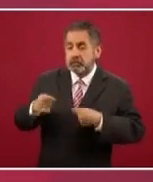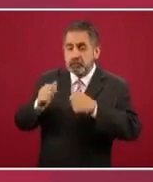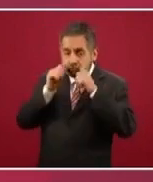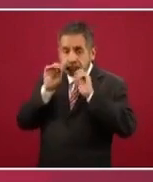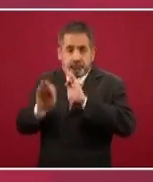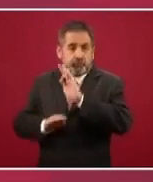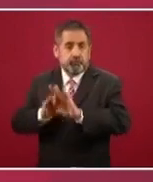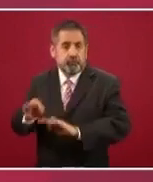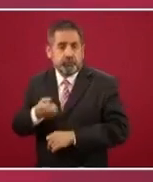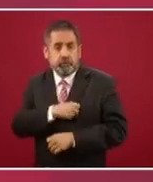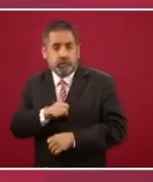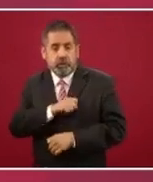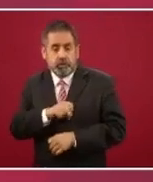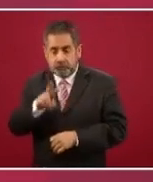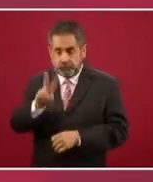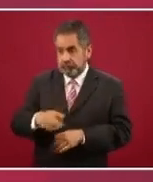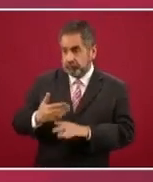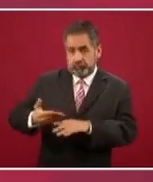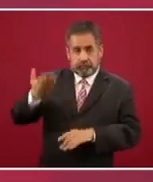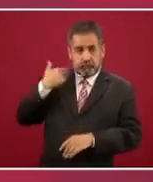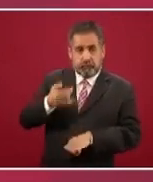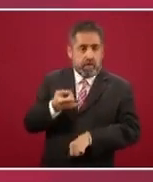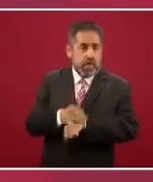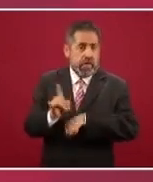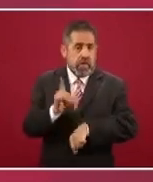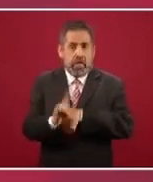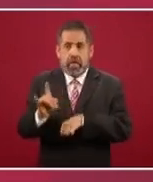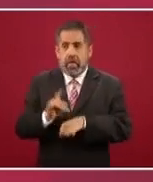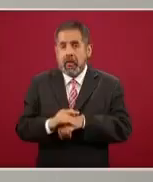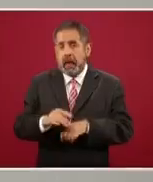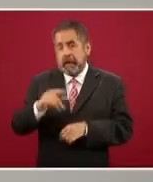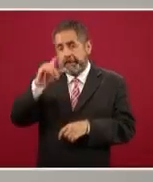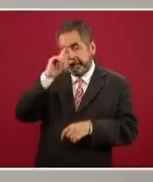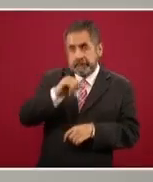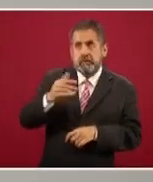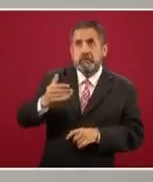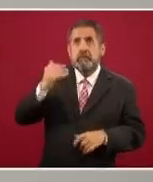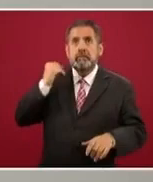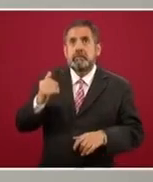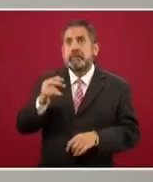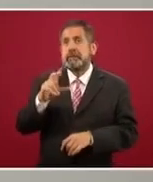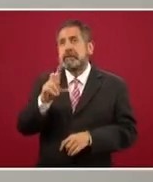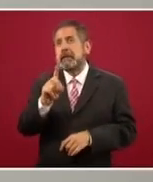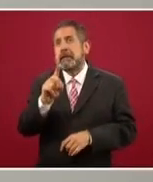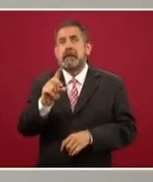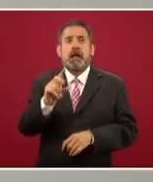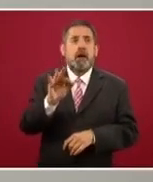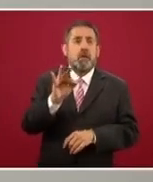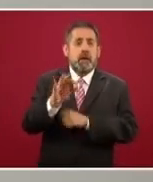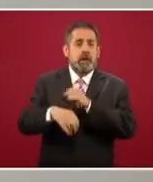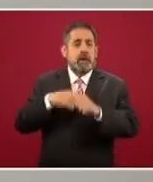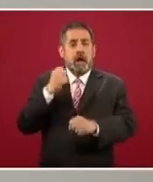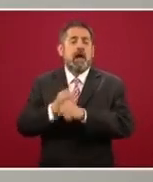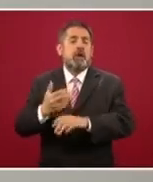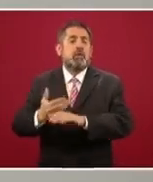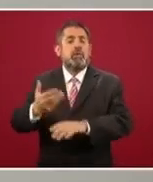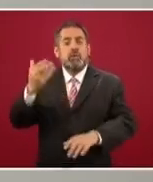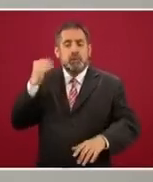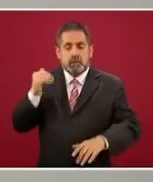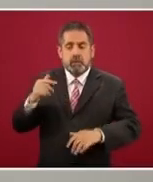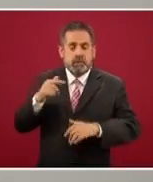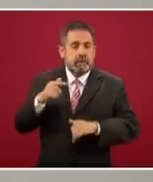derecho no se cumple. Y no se cumple desde hace 30, 40 años en que esto progresivamente se